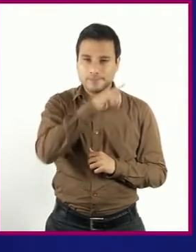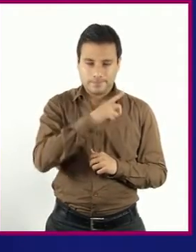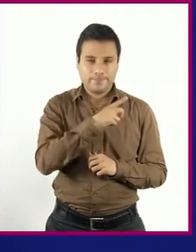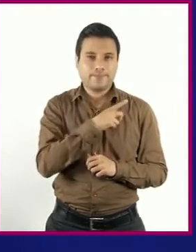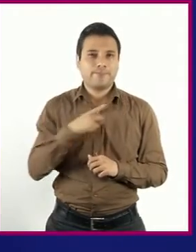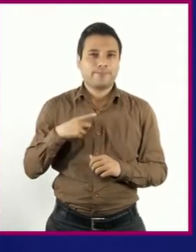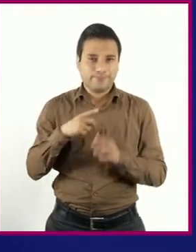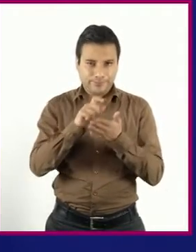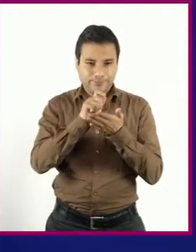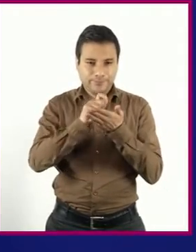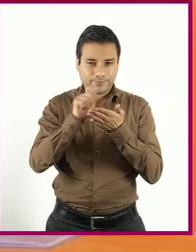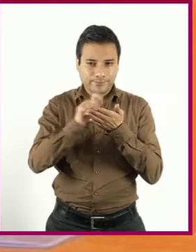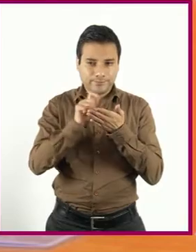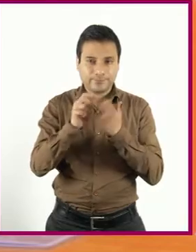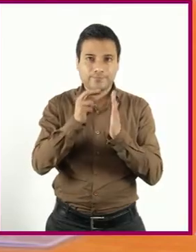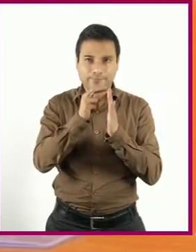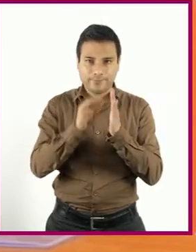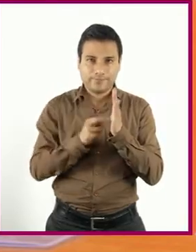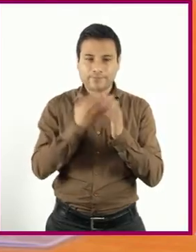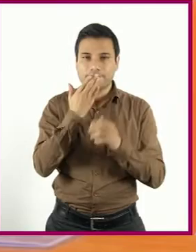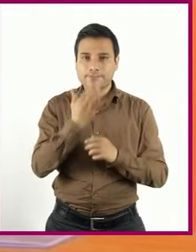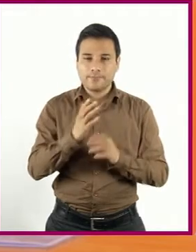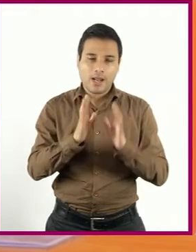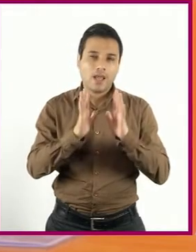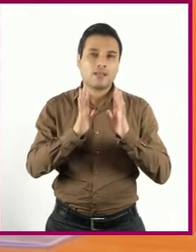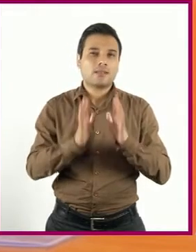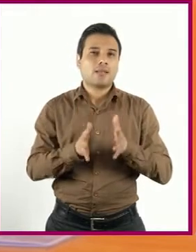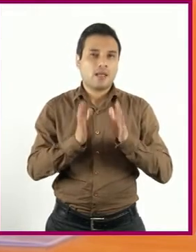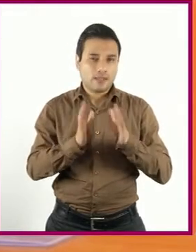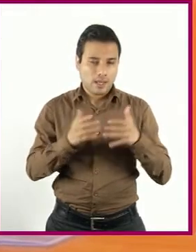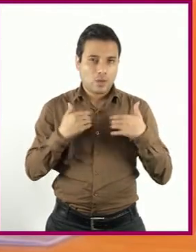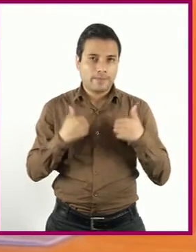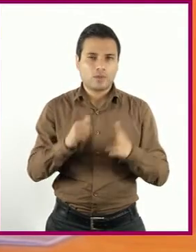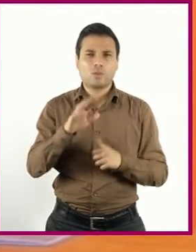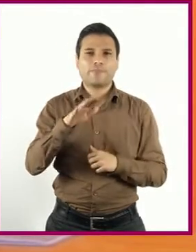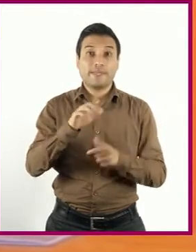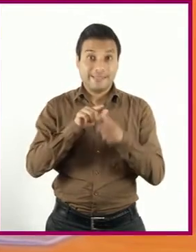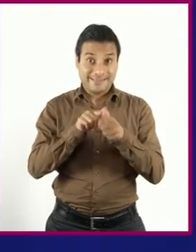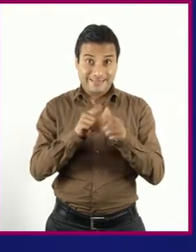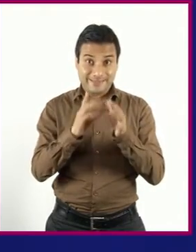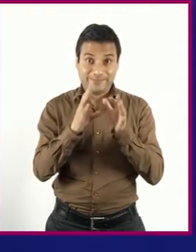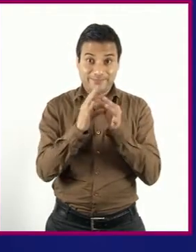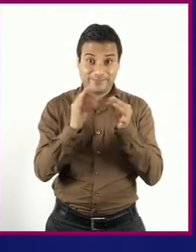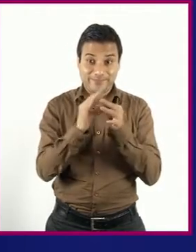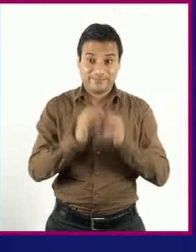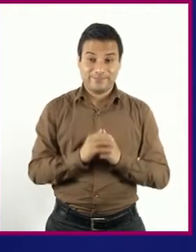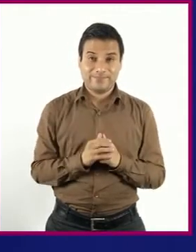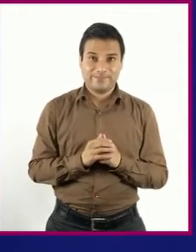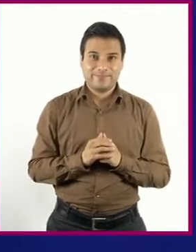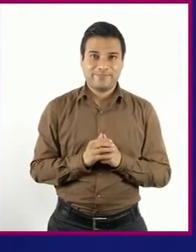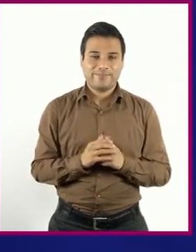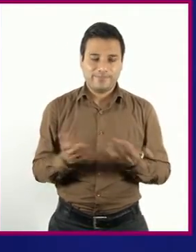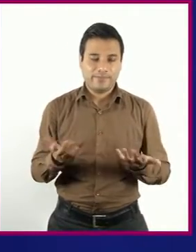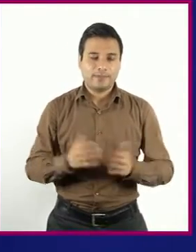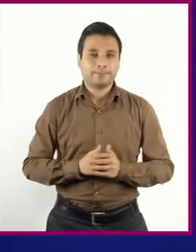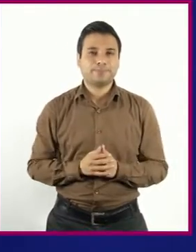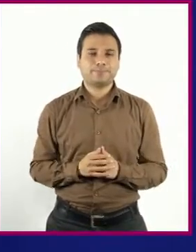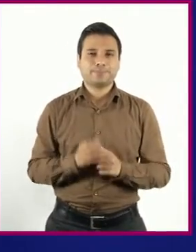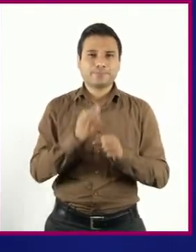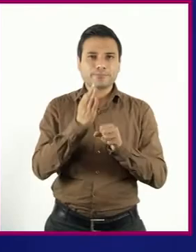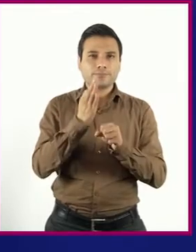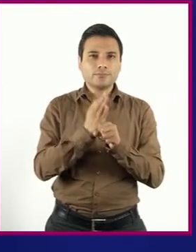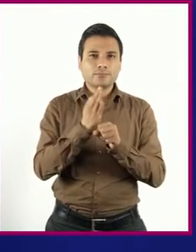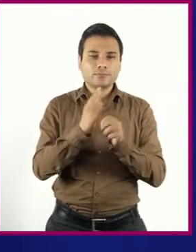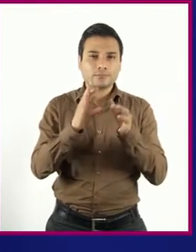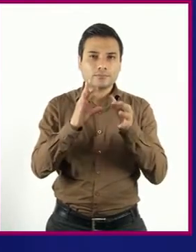manera correcta un reglamento. Ya me está quedando más claro, maestra. Pero sigamos. Como hemos visto hasta aquí, el